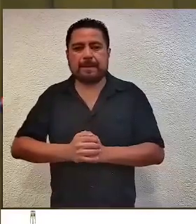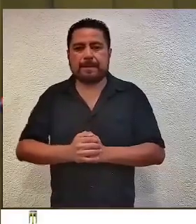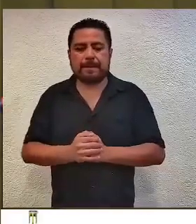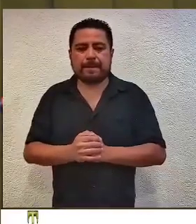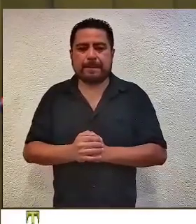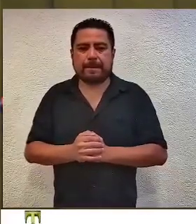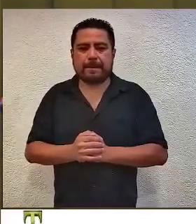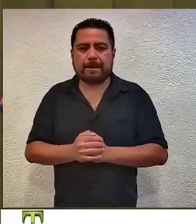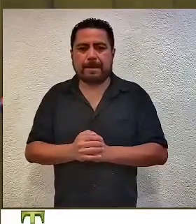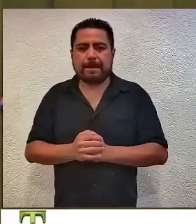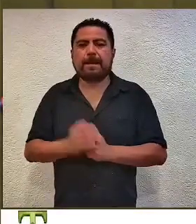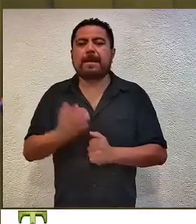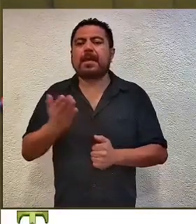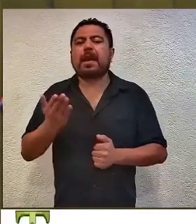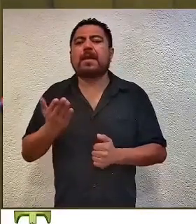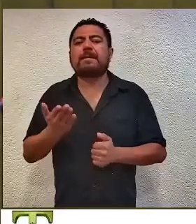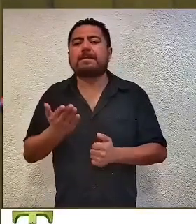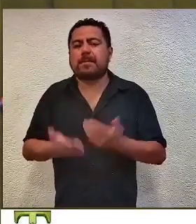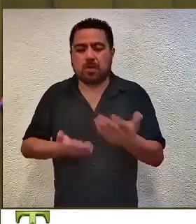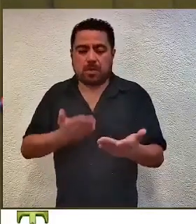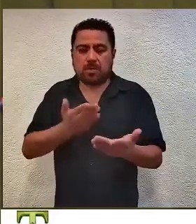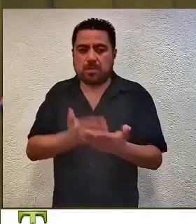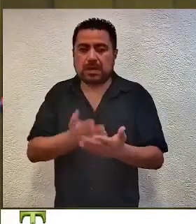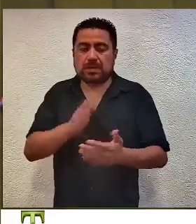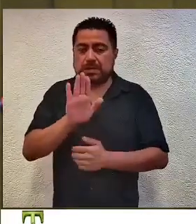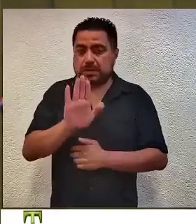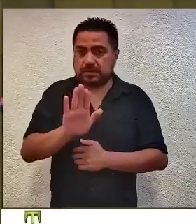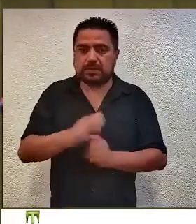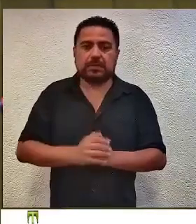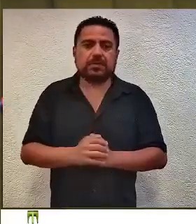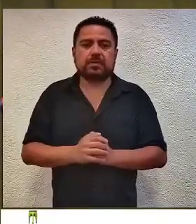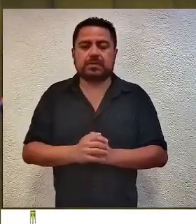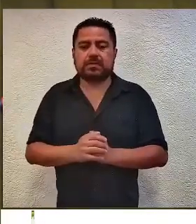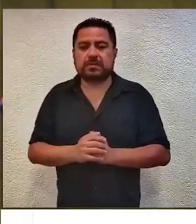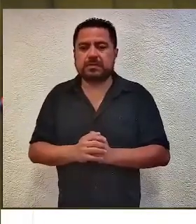es la propuesta. Ahora bien,